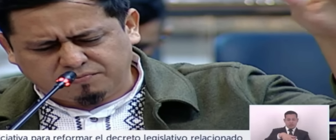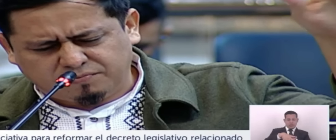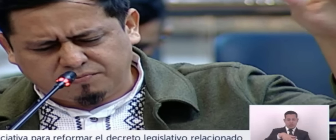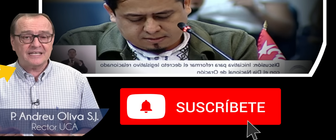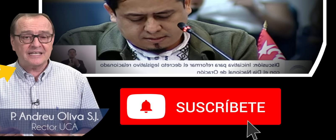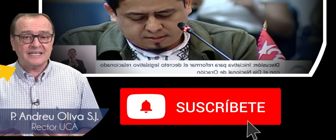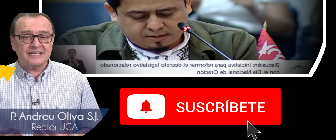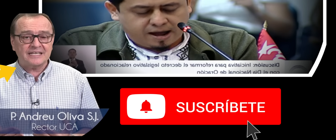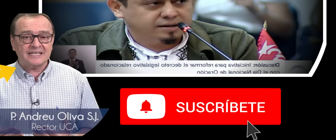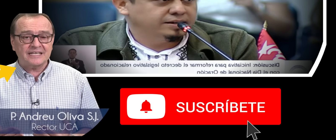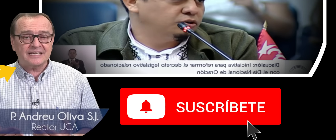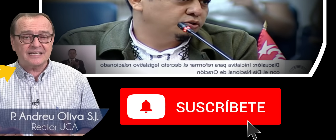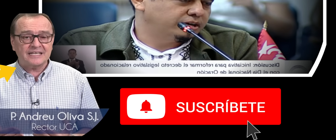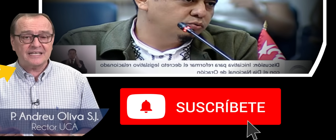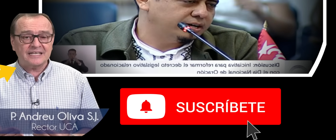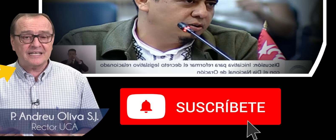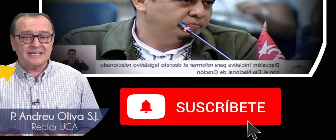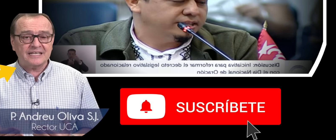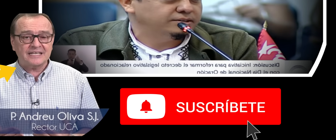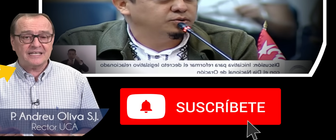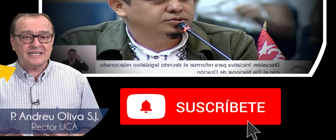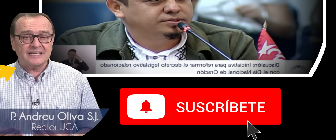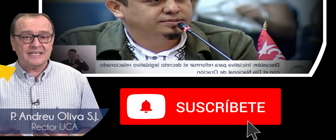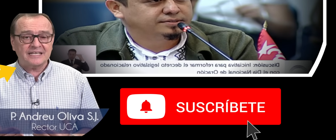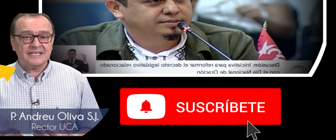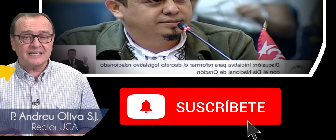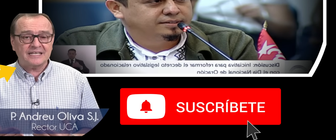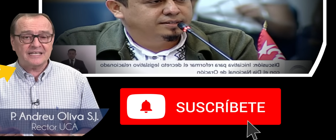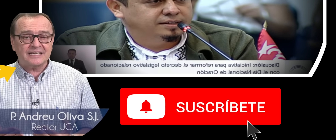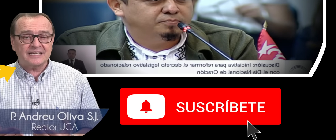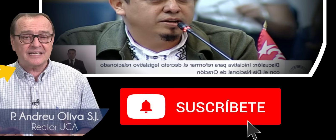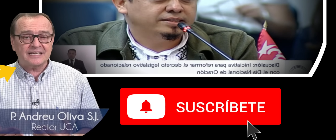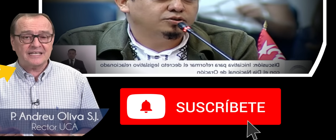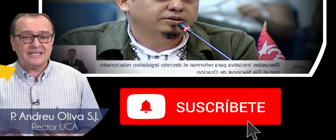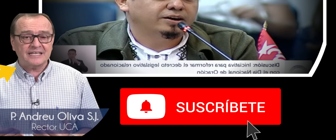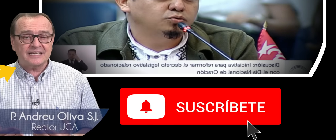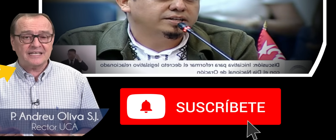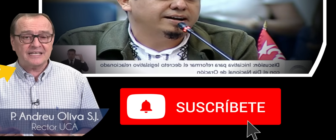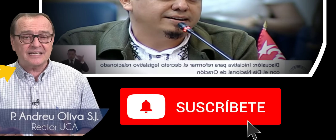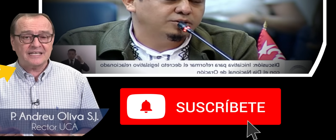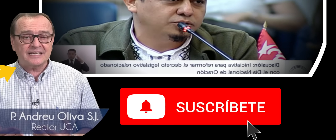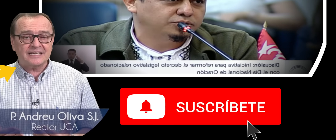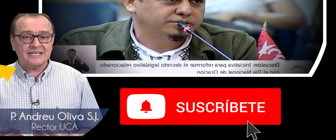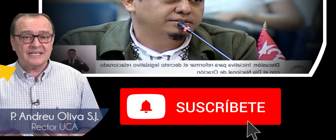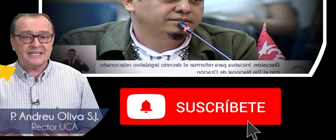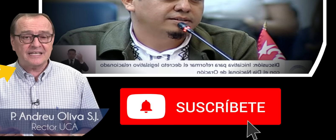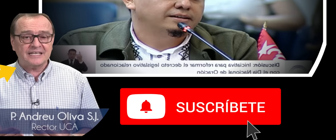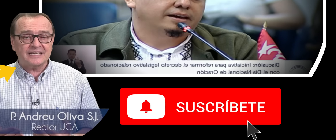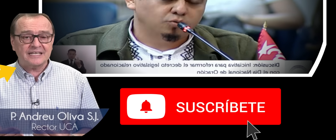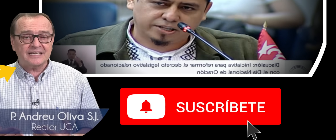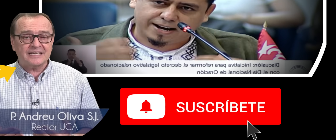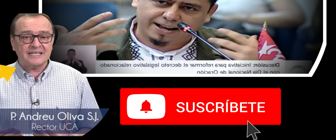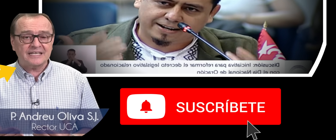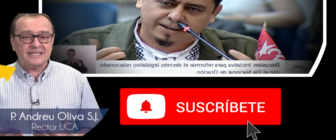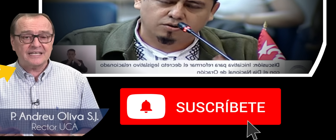video. Hay religiosos que usan a los políticos y políticos que usan a religiosos,